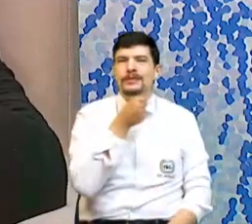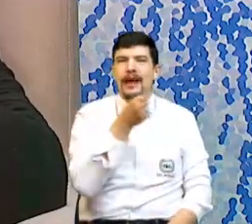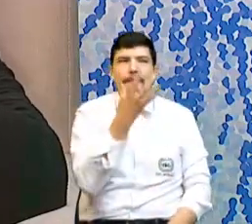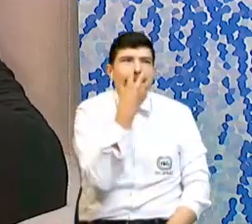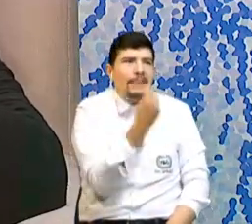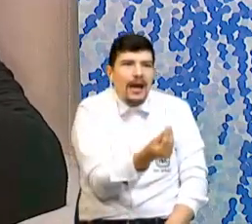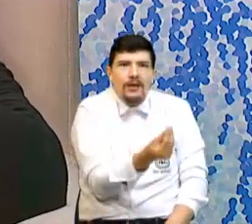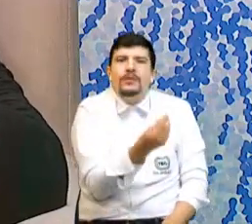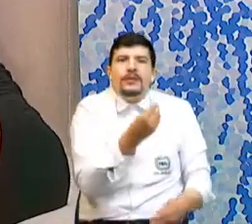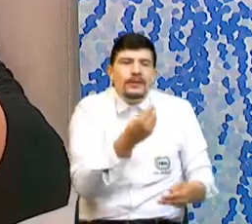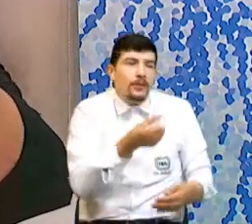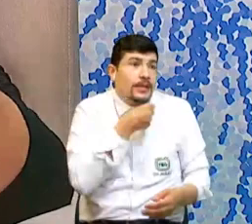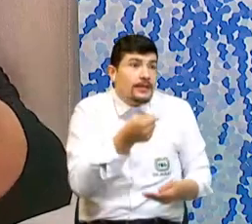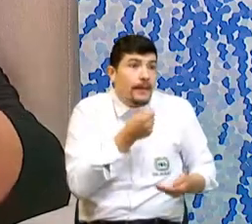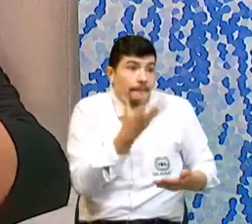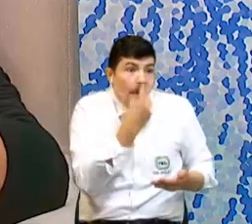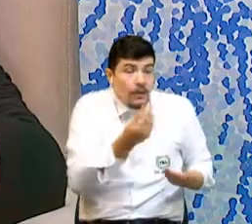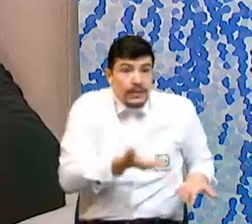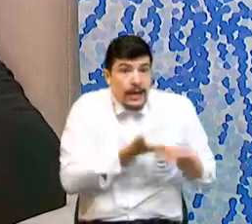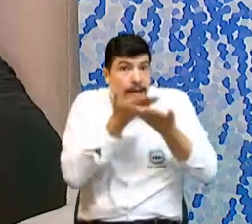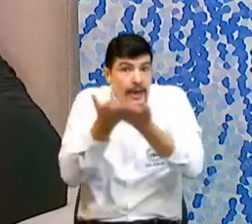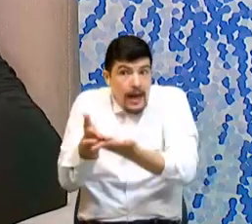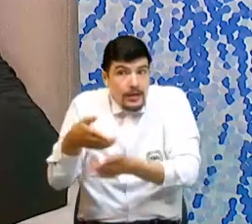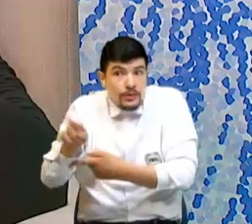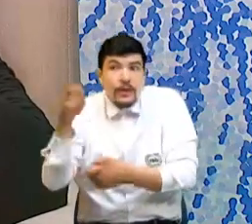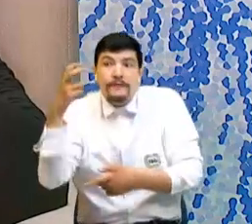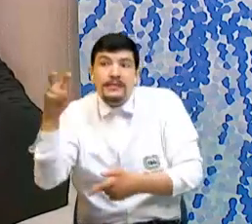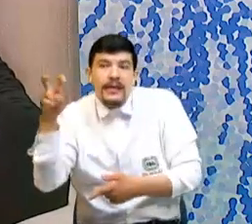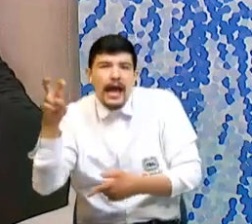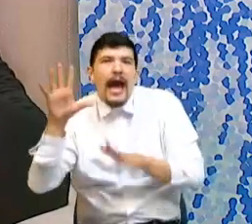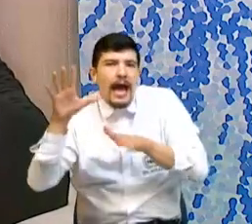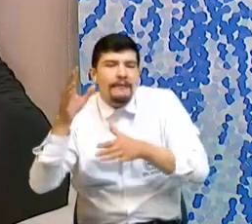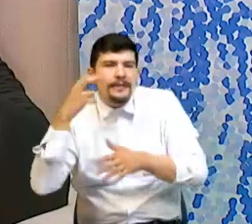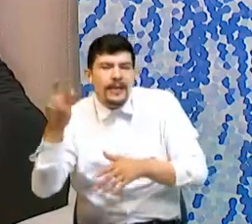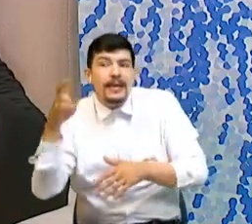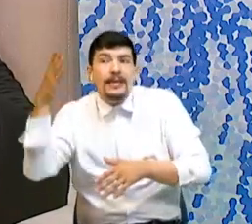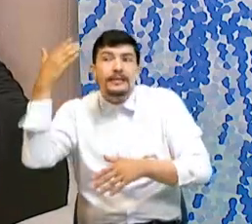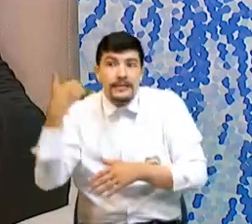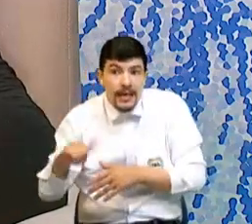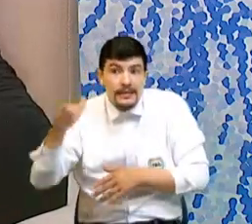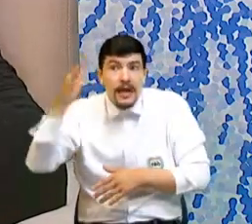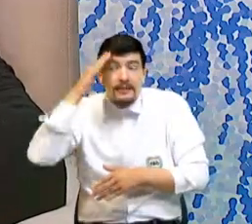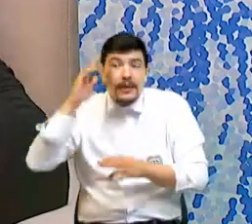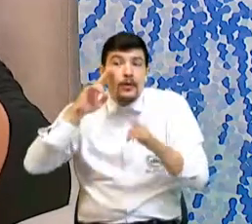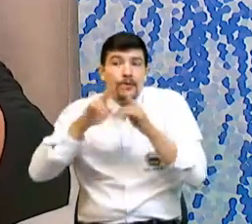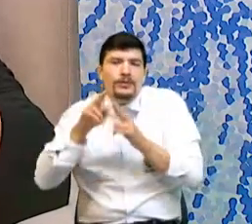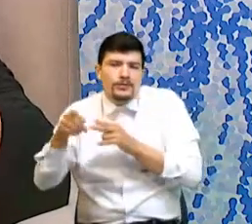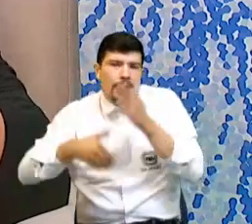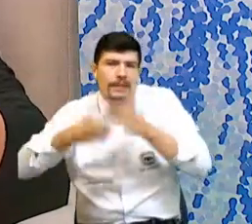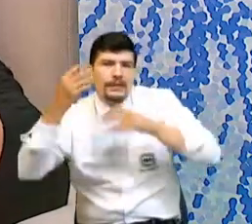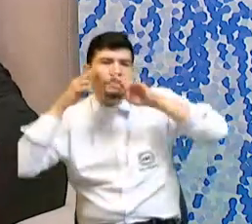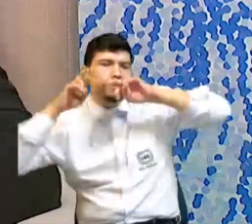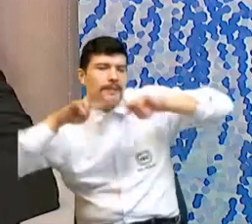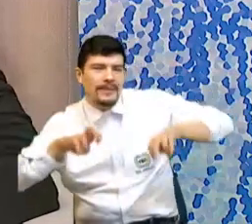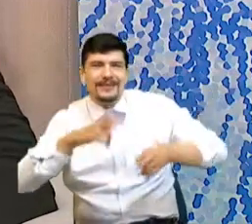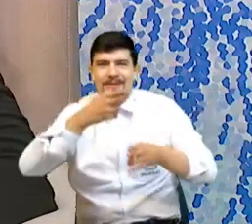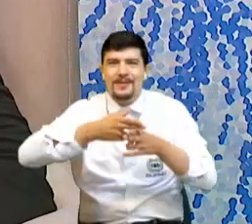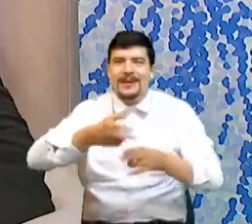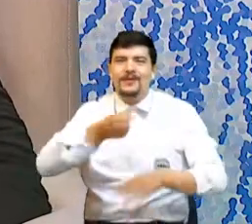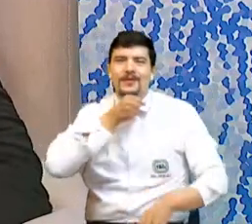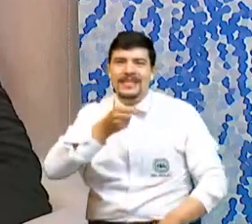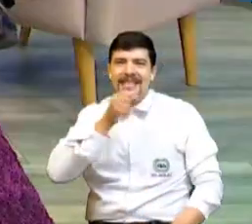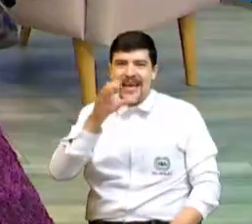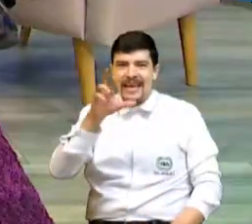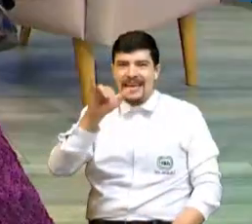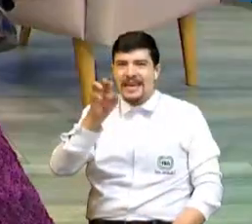le da a la fiscalía y de donde la fiscalía inicia su investigación. Se le llama noticia criminis.